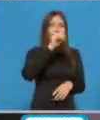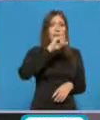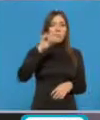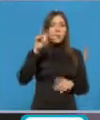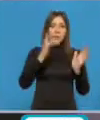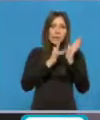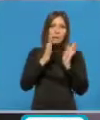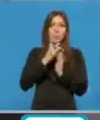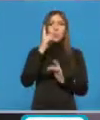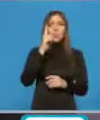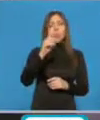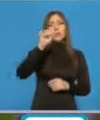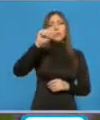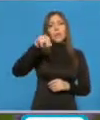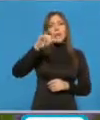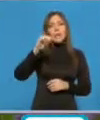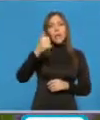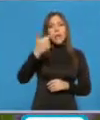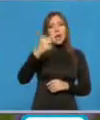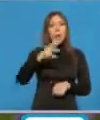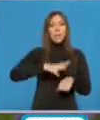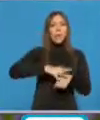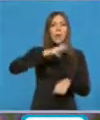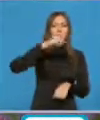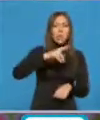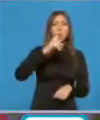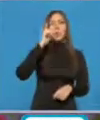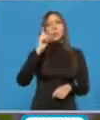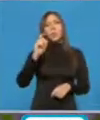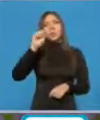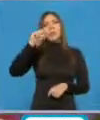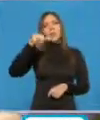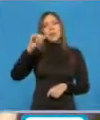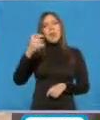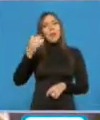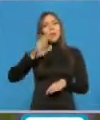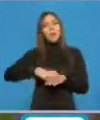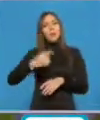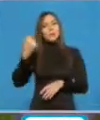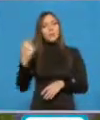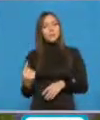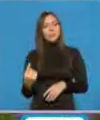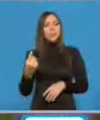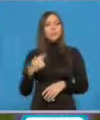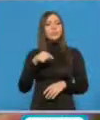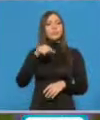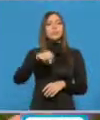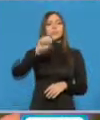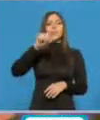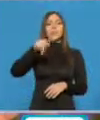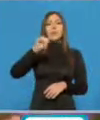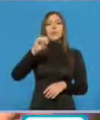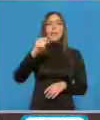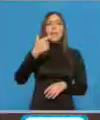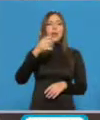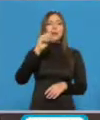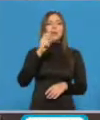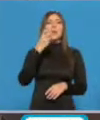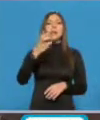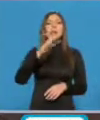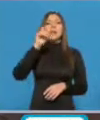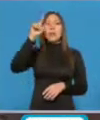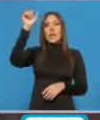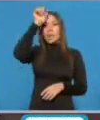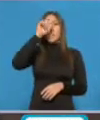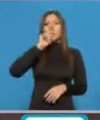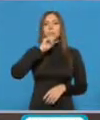el Mayor y otro es Santiago el Menor. Santiago el Mayor, el hijo de Zebedeo, es el Santiago apóstol de España. ¿De quién